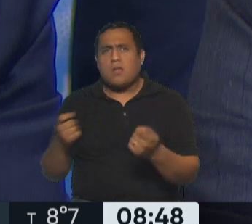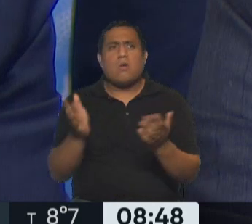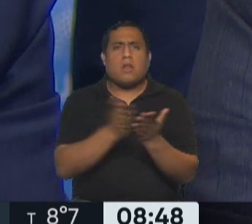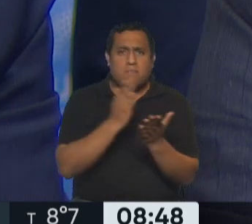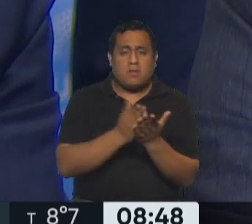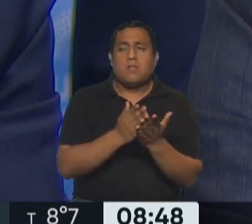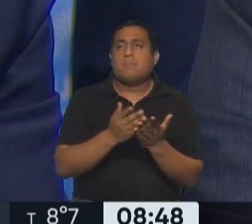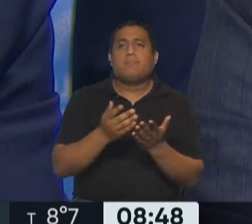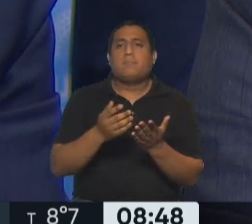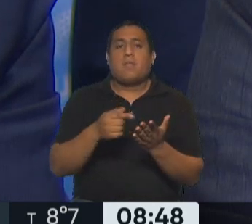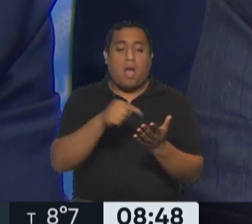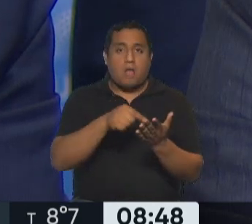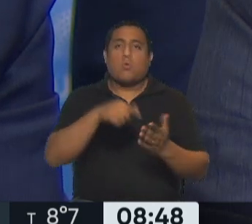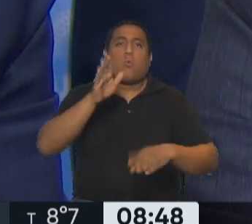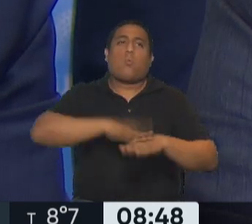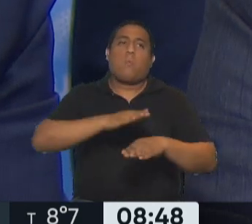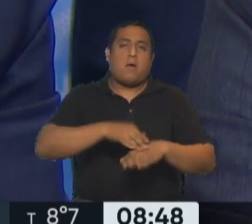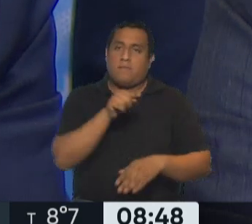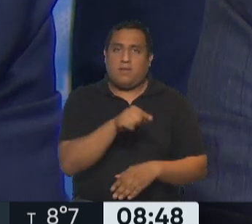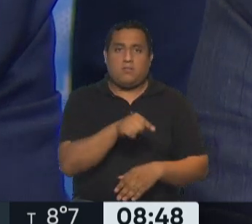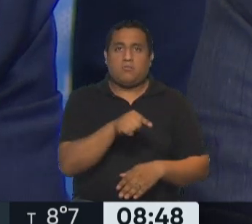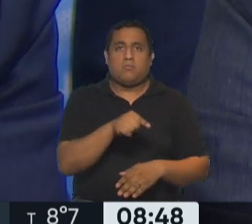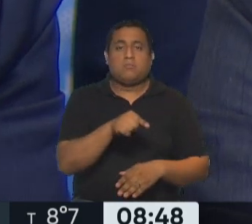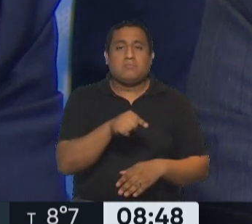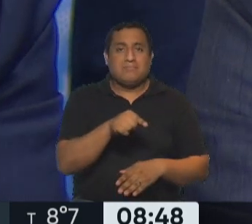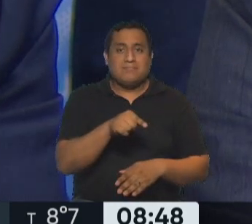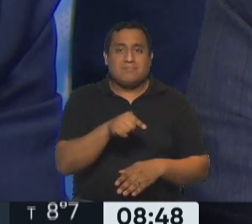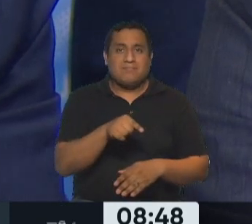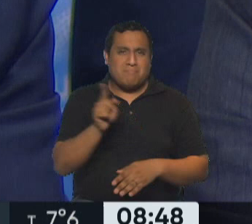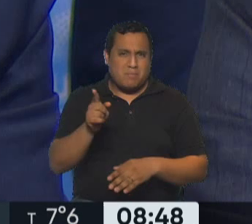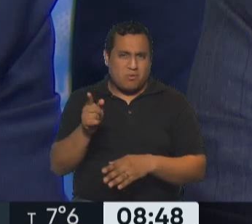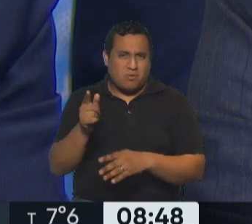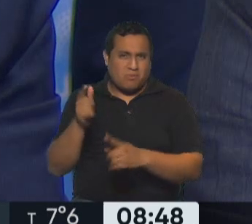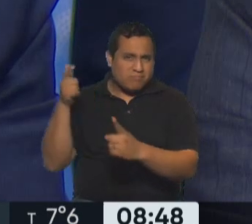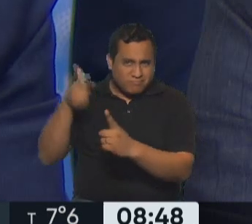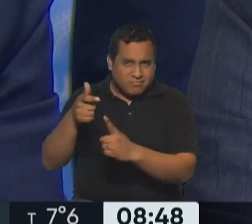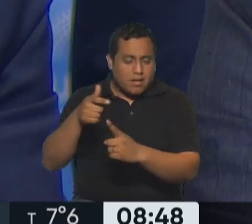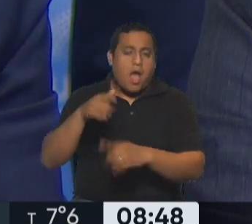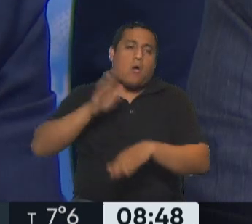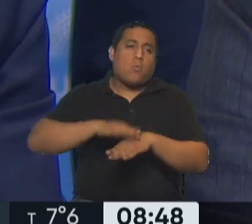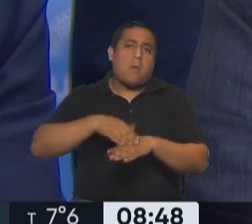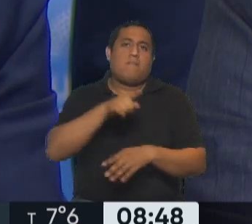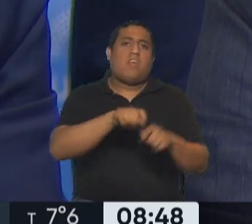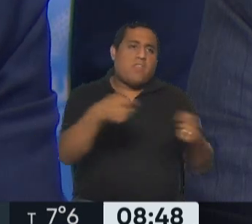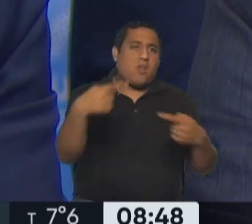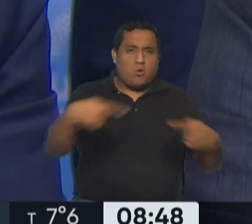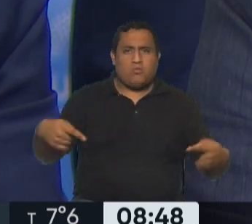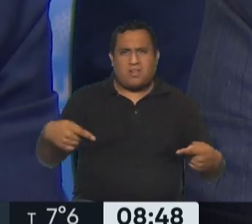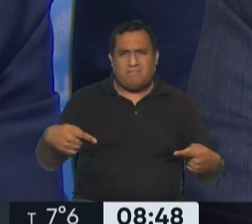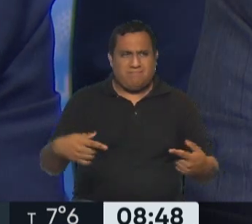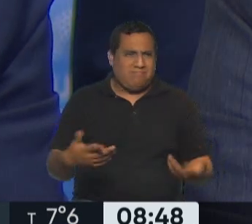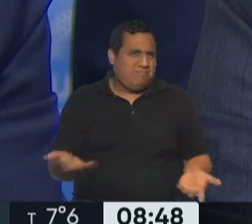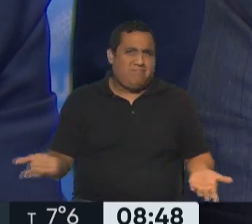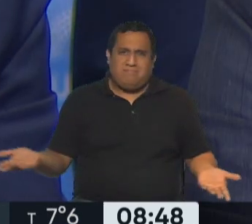libertad de expresión es culpable y responsable de lo que pasó en el intento de magnicidio. O sea, parece que ya no hay un clima para eso,